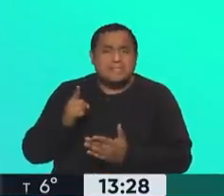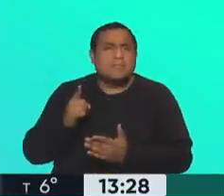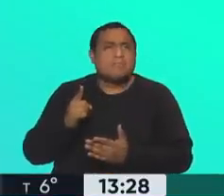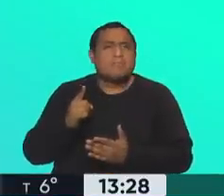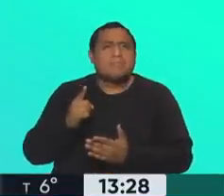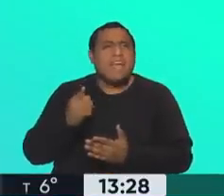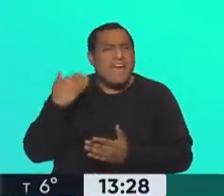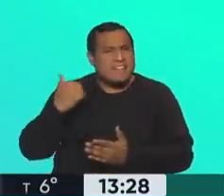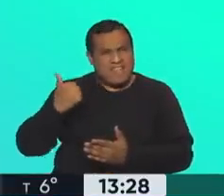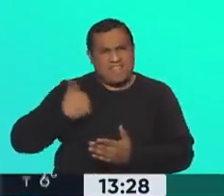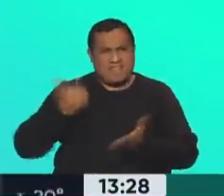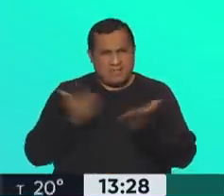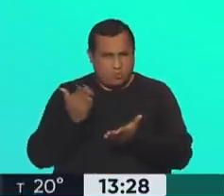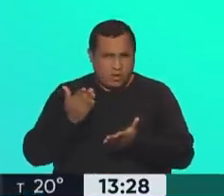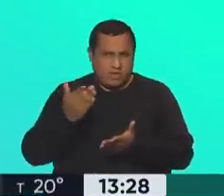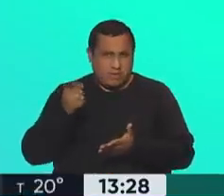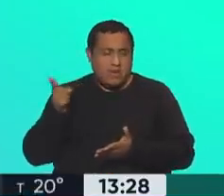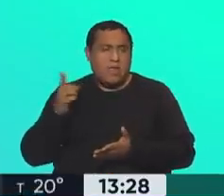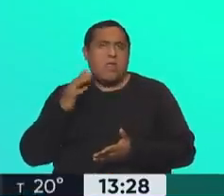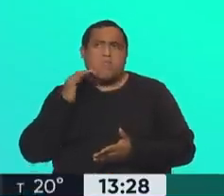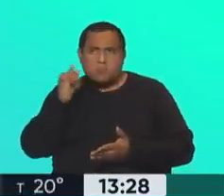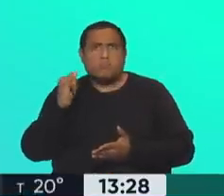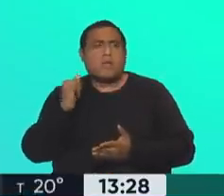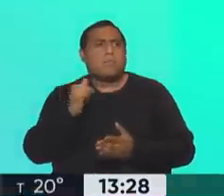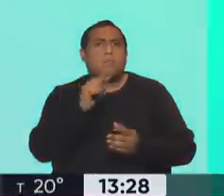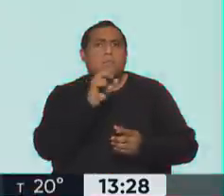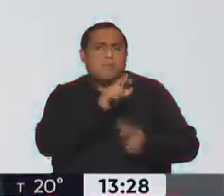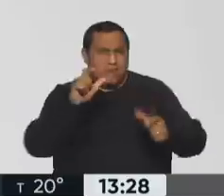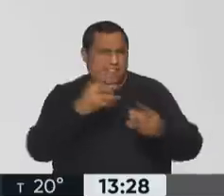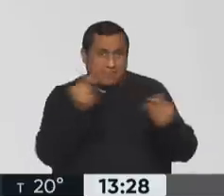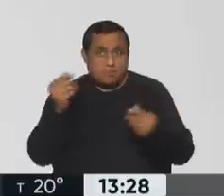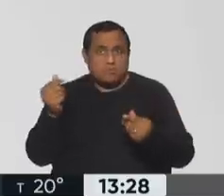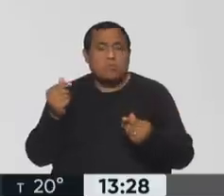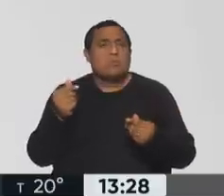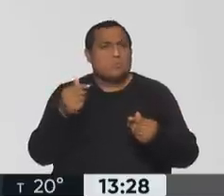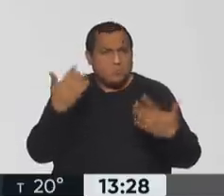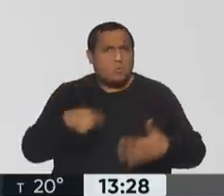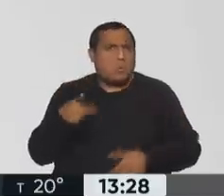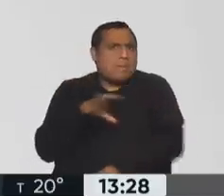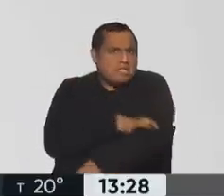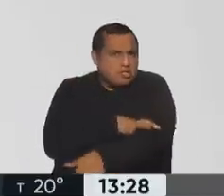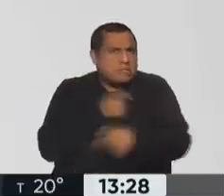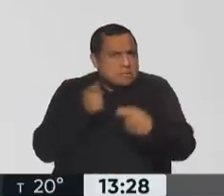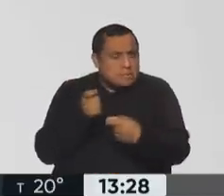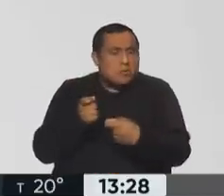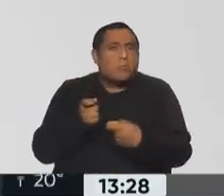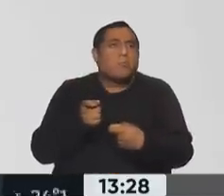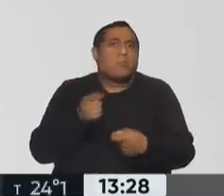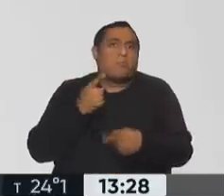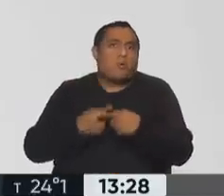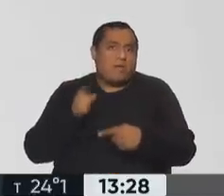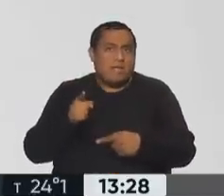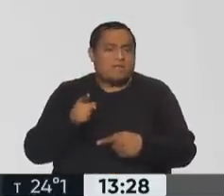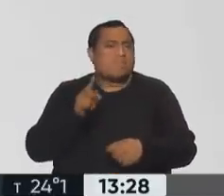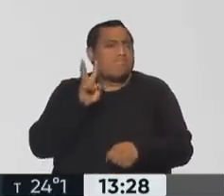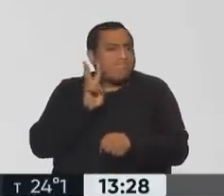la última dictadura cívico-militar la desaparición de personas y recibió presiones por precisamente su defensa de